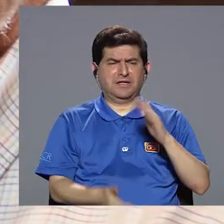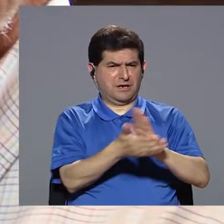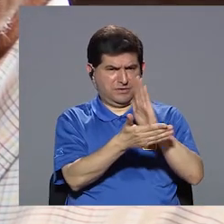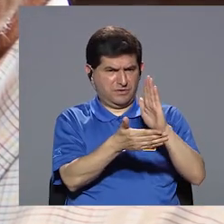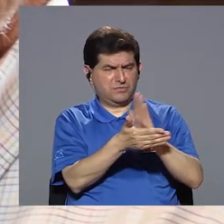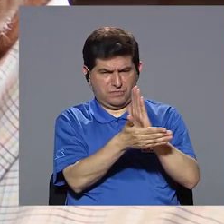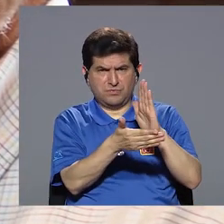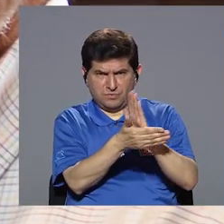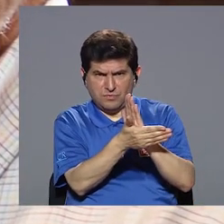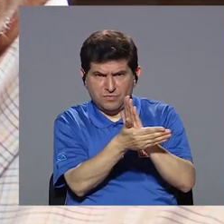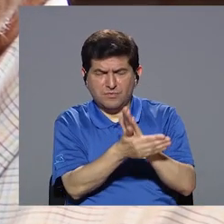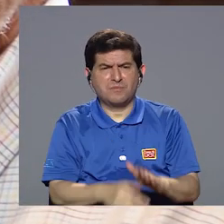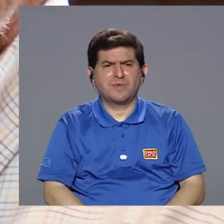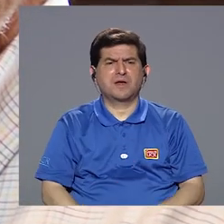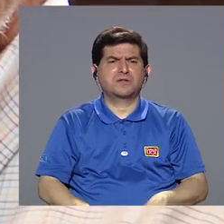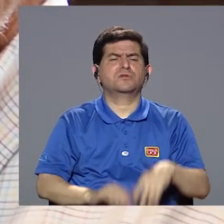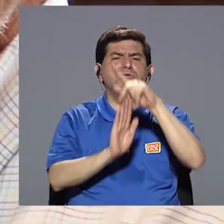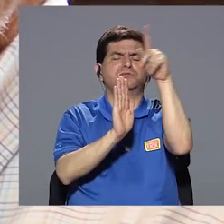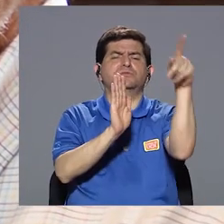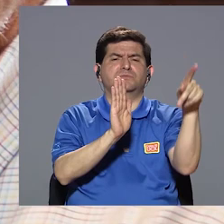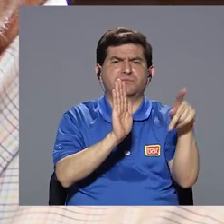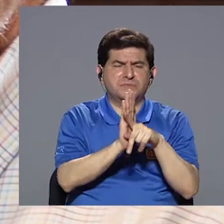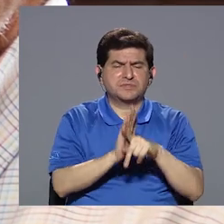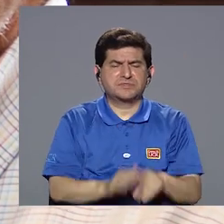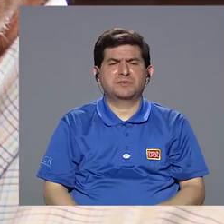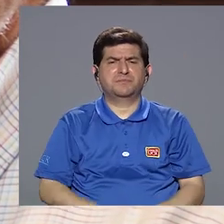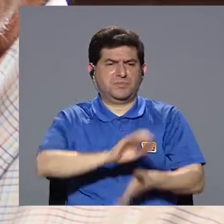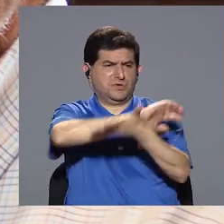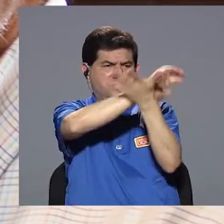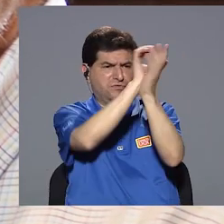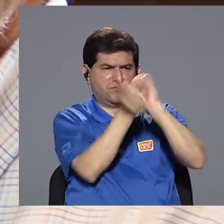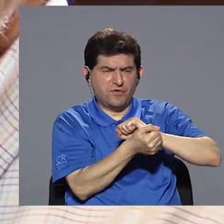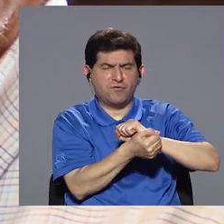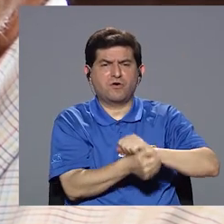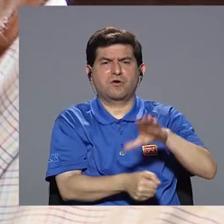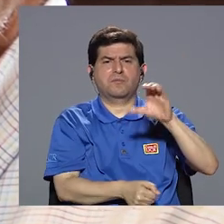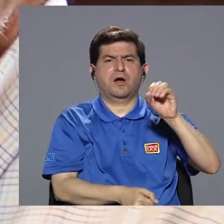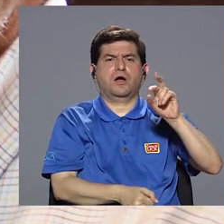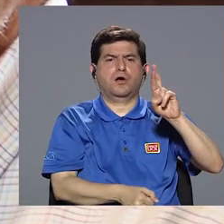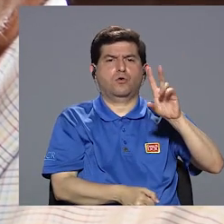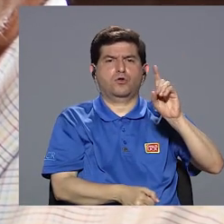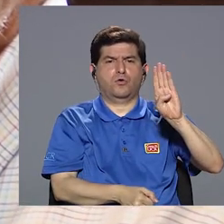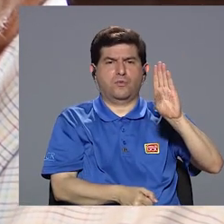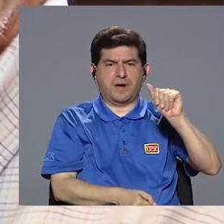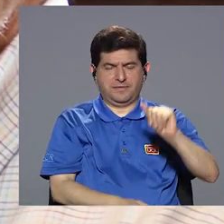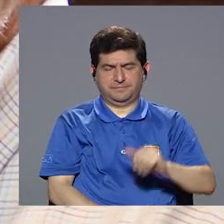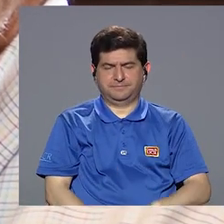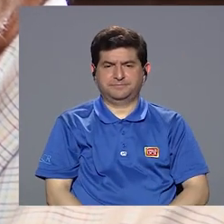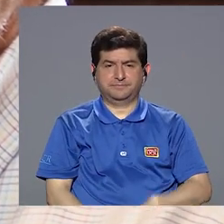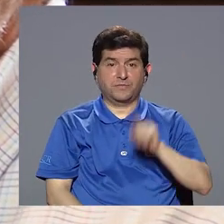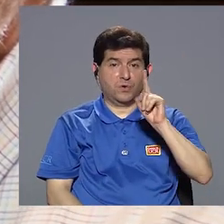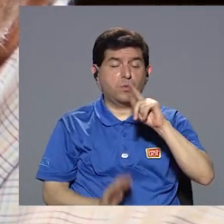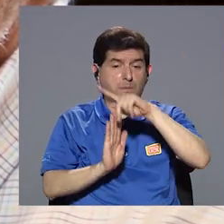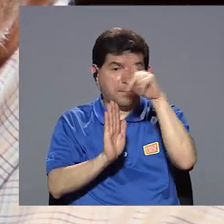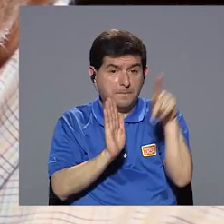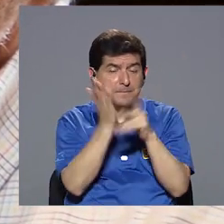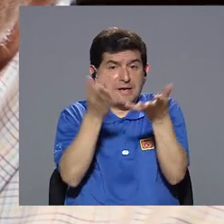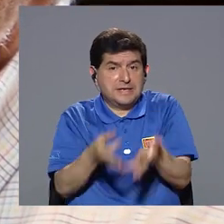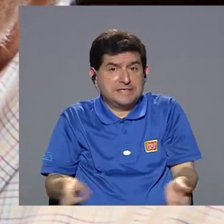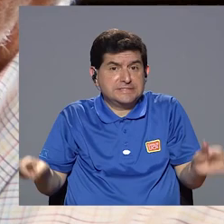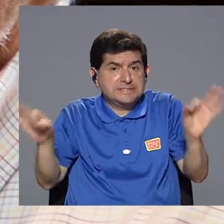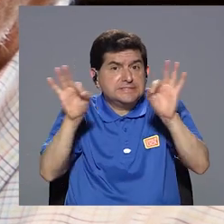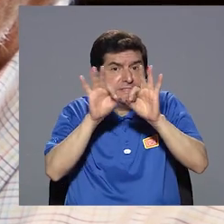recogieron incluso documentalmente muchos de los principios de la reforma de córdoba y uno